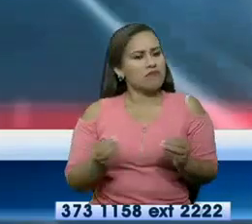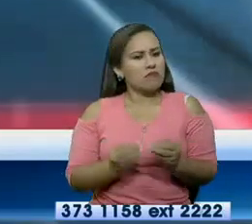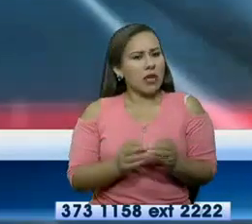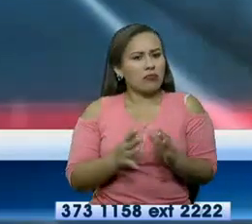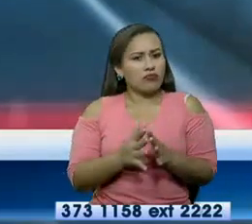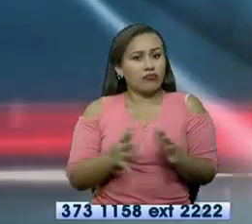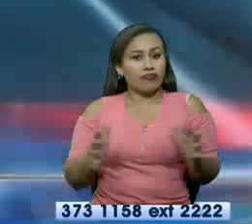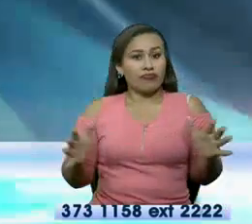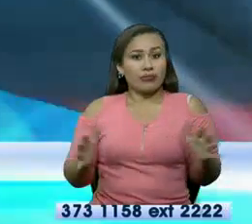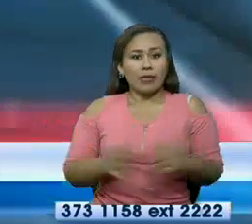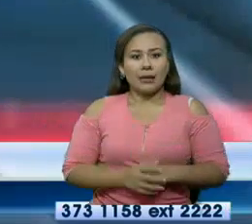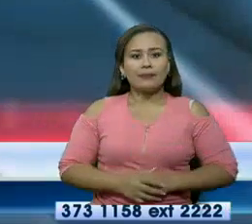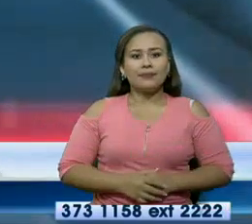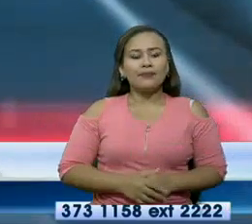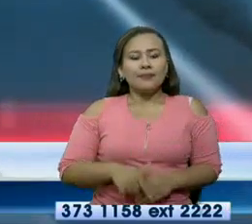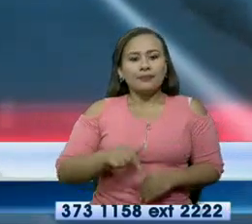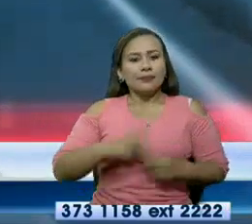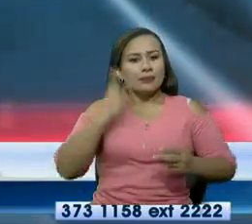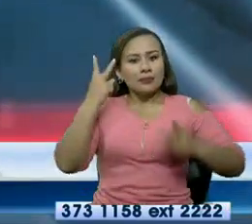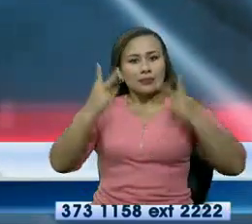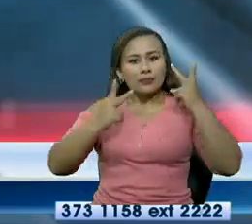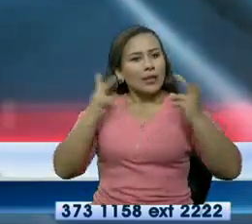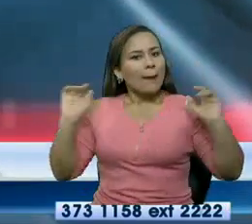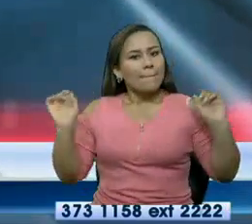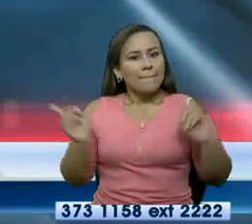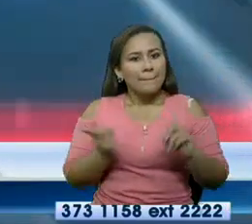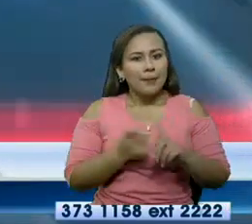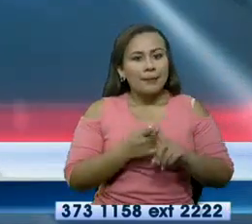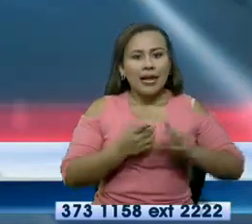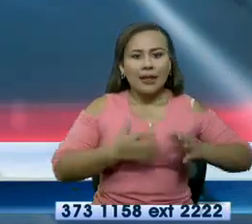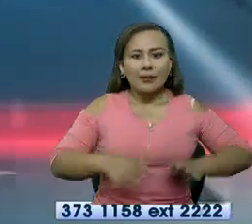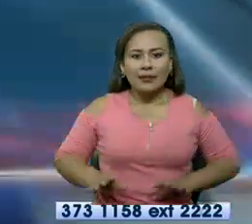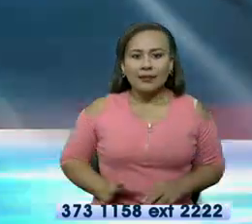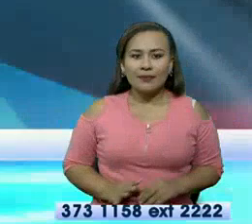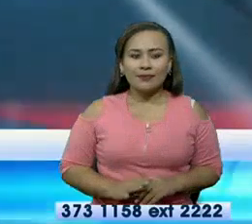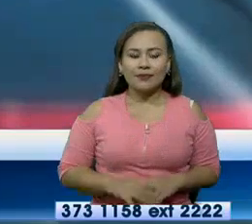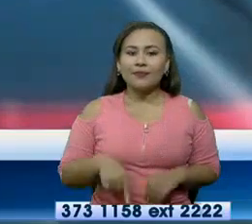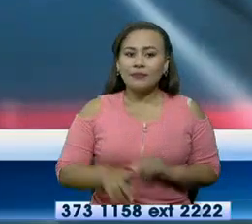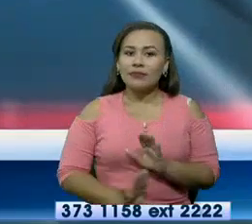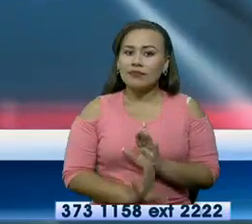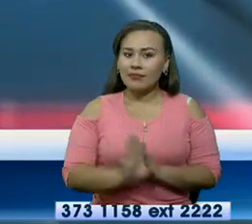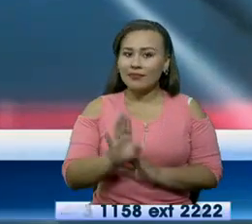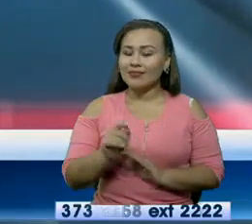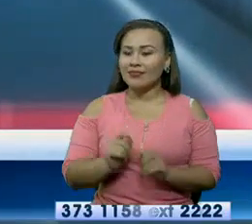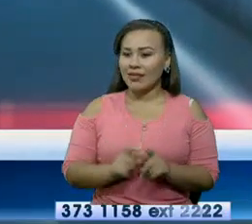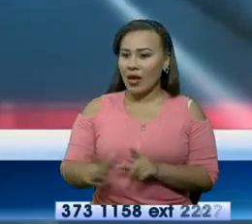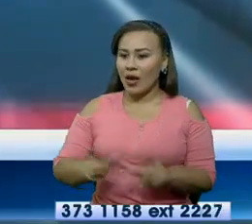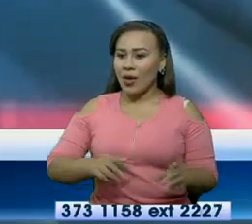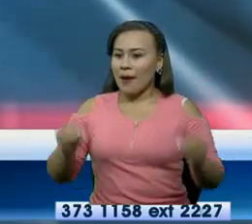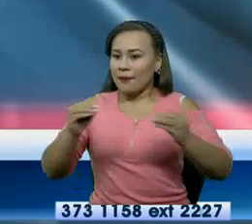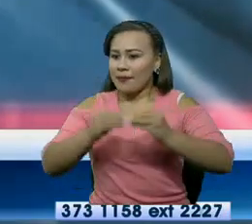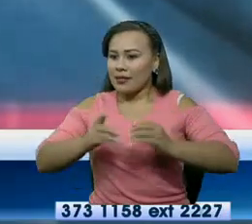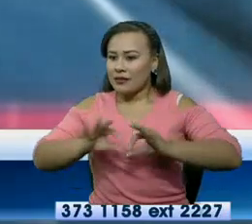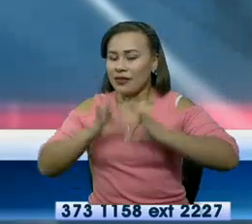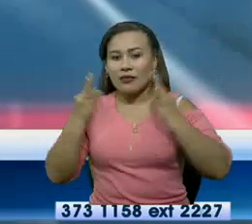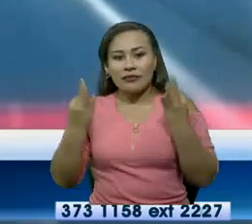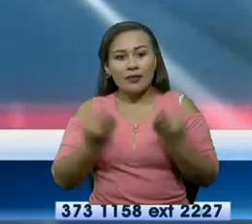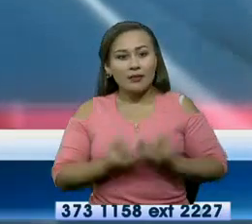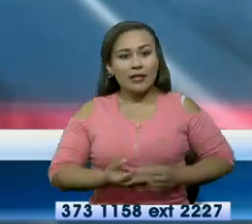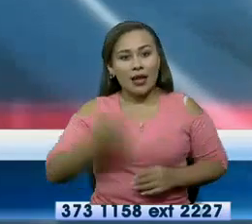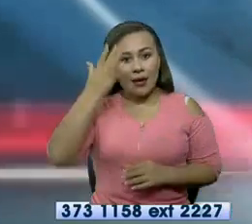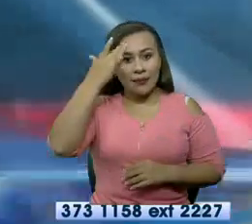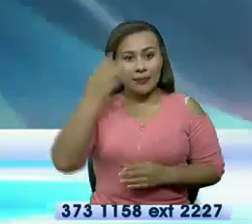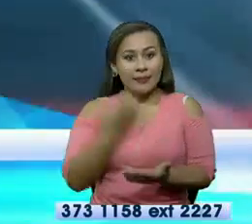O sea, con un centro turístico de primera clase, crecerá la parroquia, crecerá las familias, porque